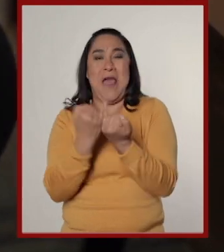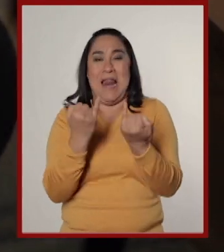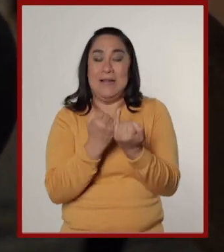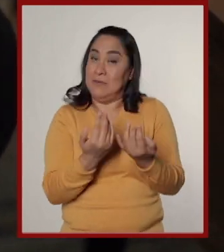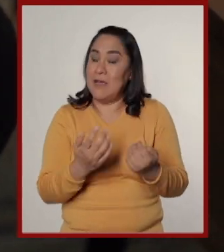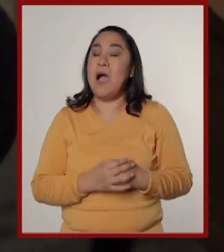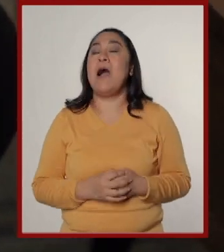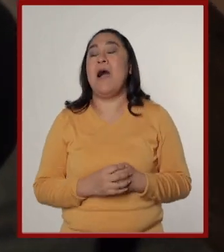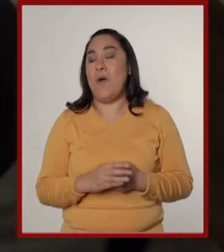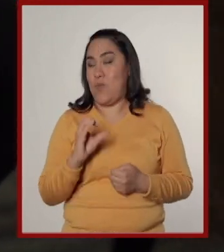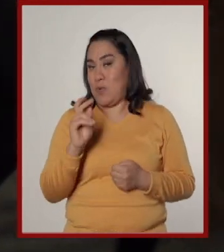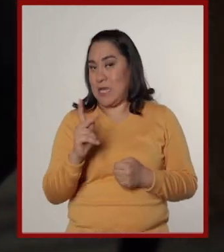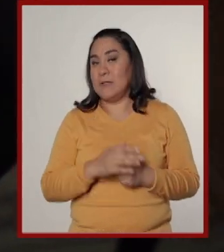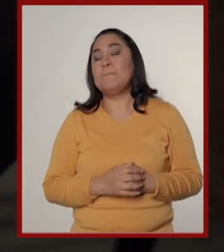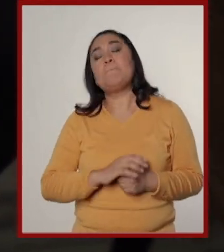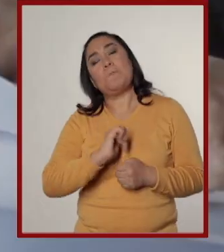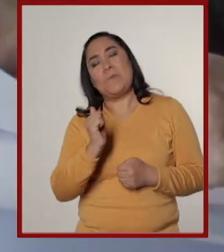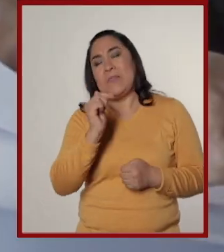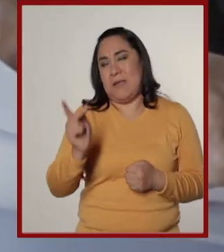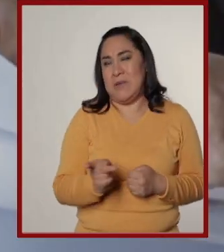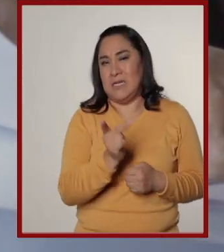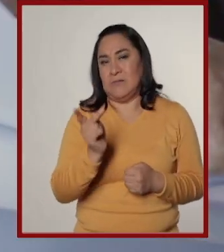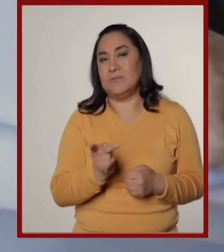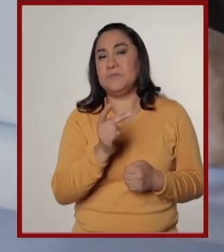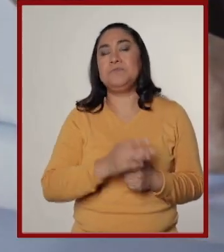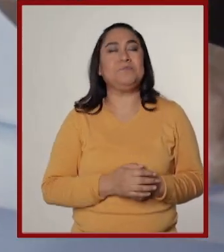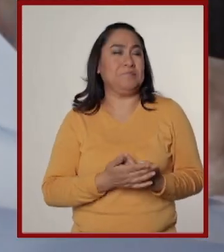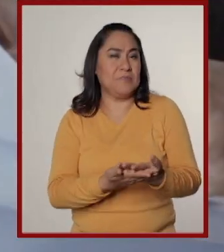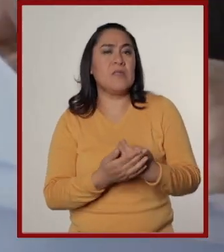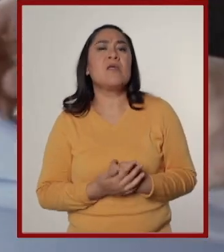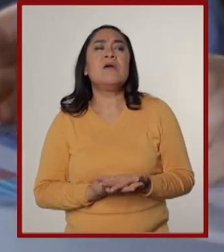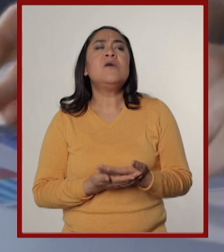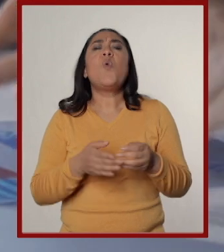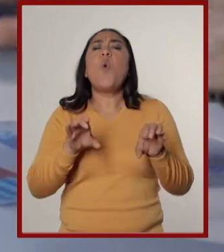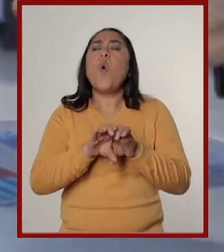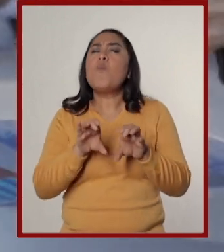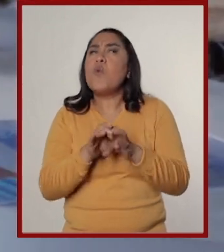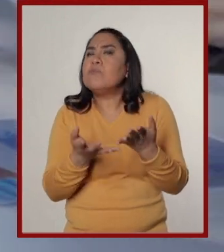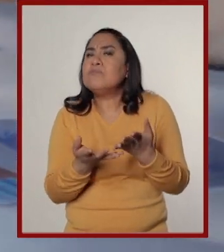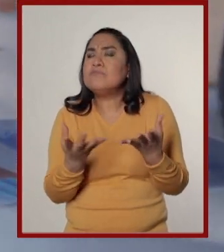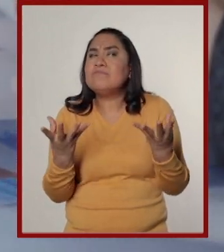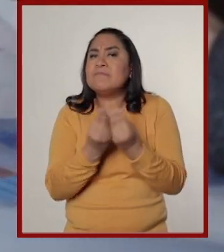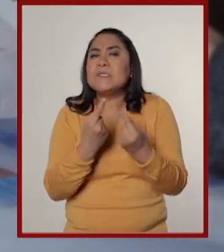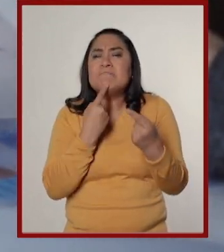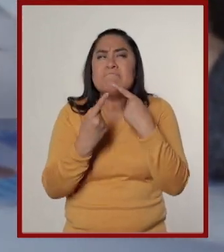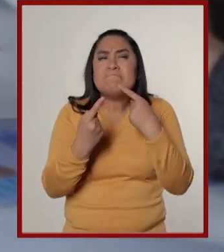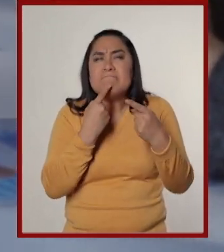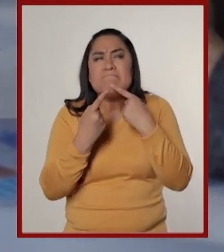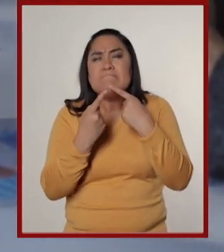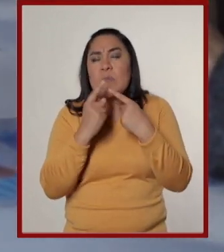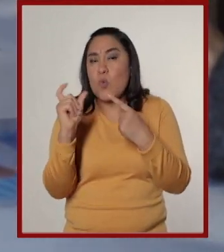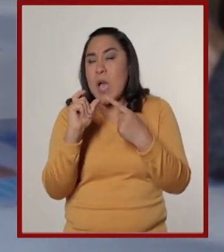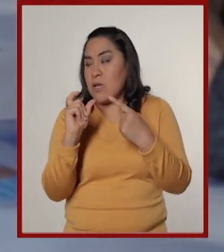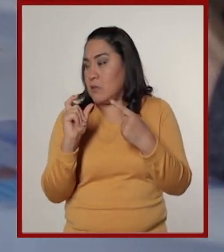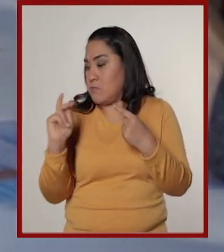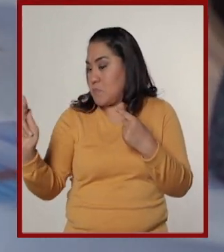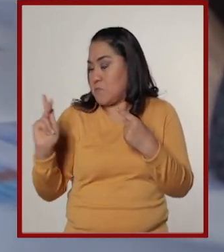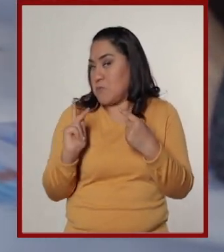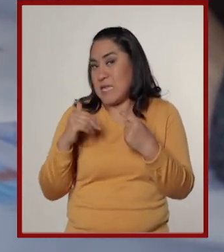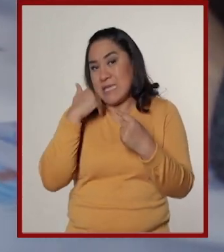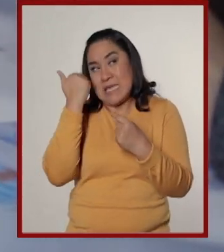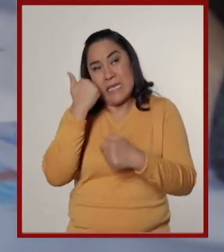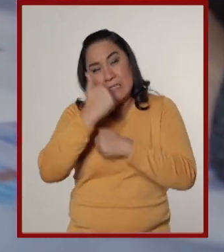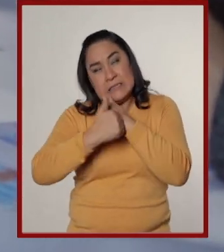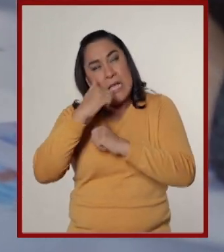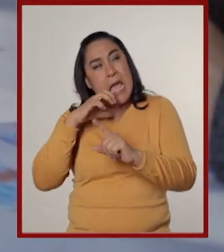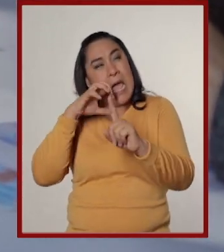están definidas las metas en común, lo que sigue es hacer esa lista de las posibles soluciones que se le ocurren a cada uno,